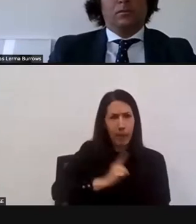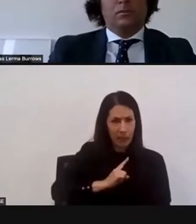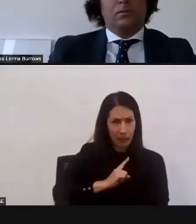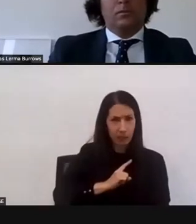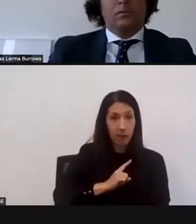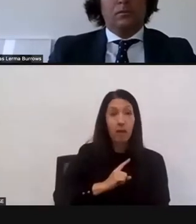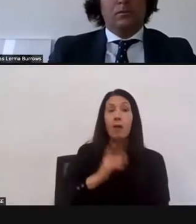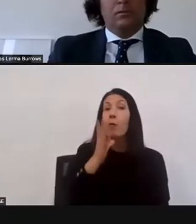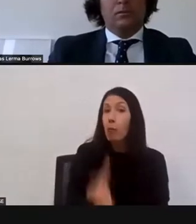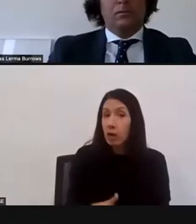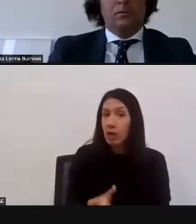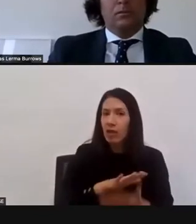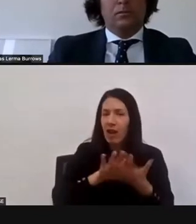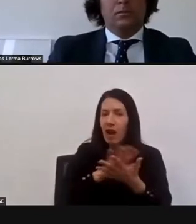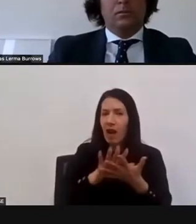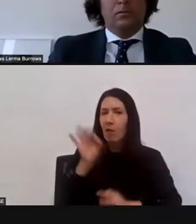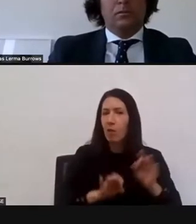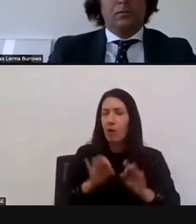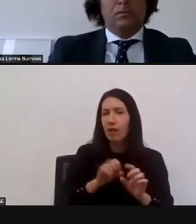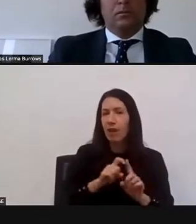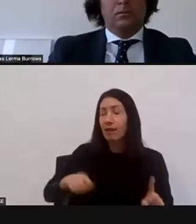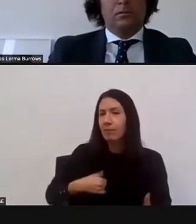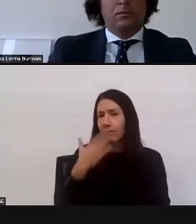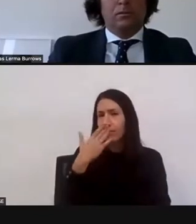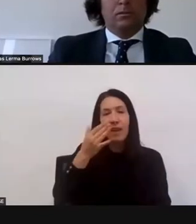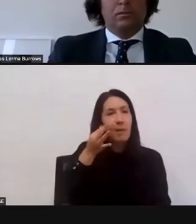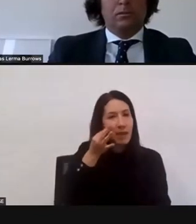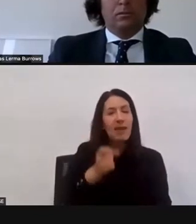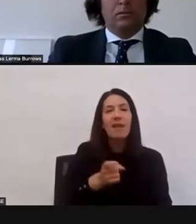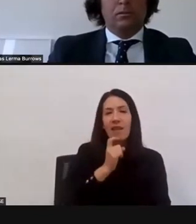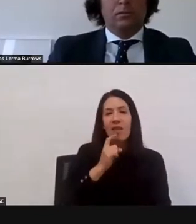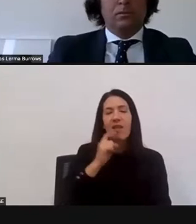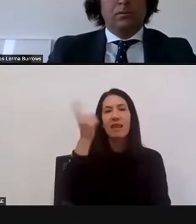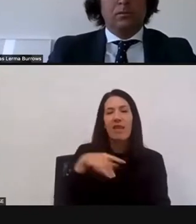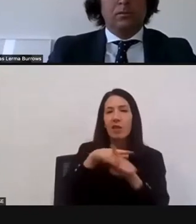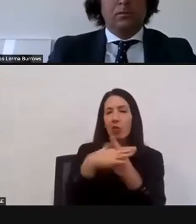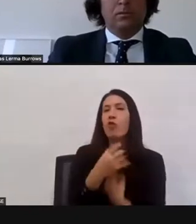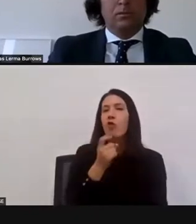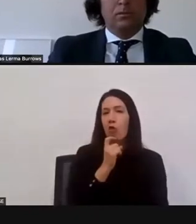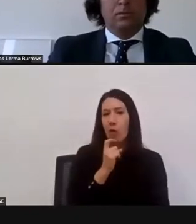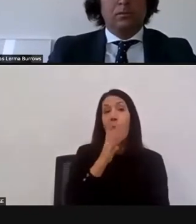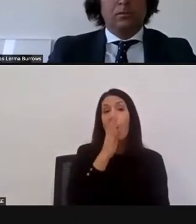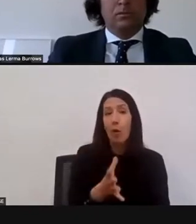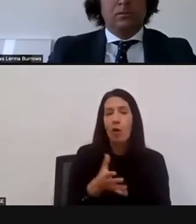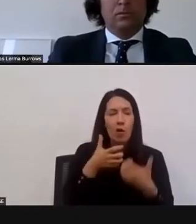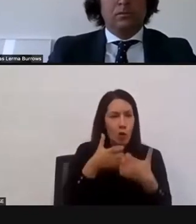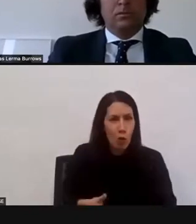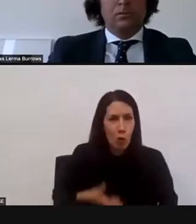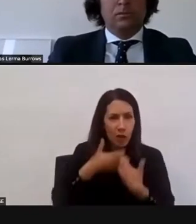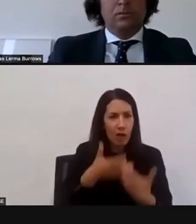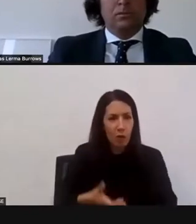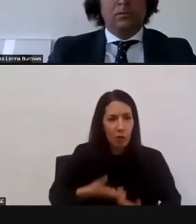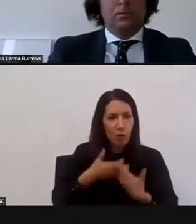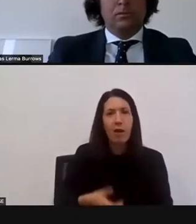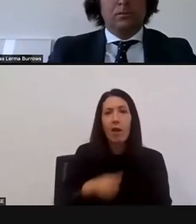realmente a la hora de hablar de cifras es muy difícil saber ante qué nos encontramos por esa lucha constante de los chavales de